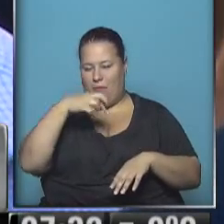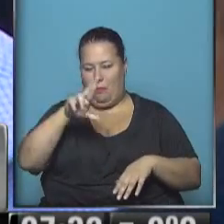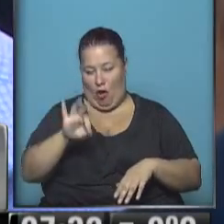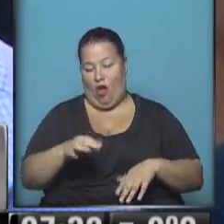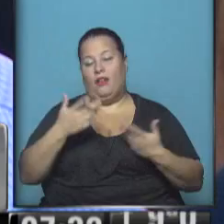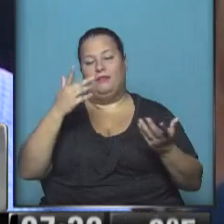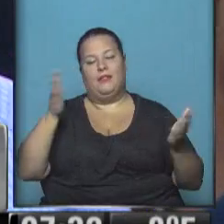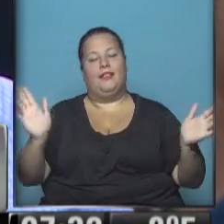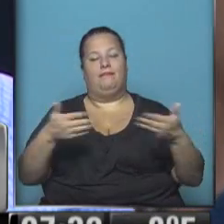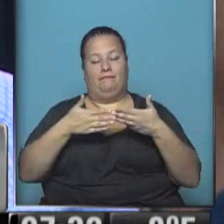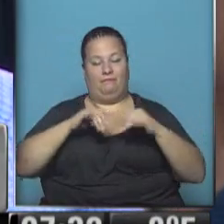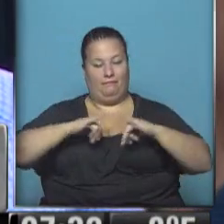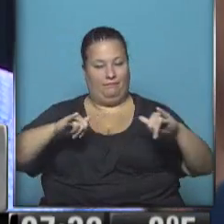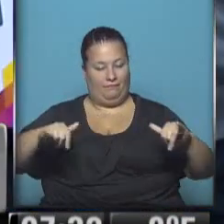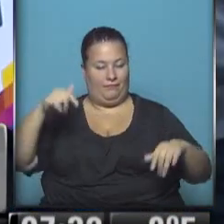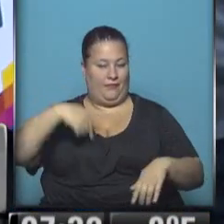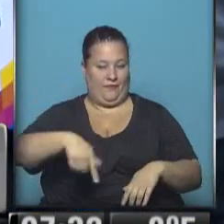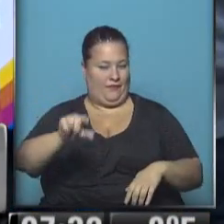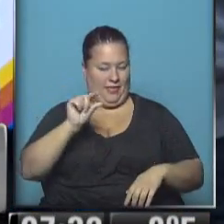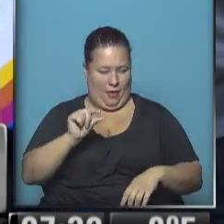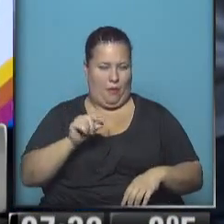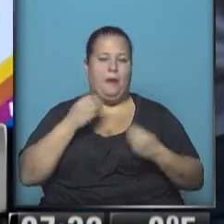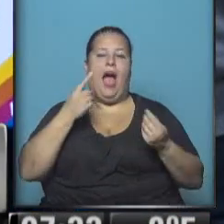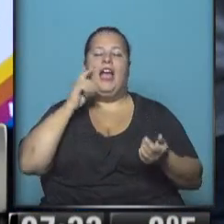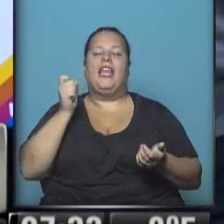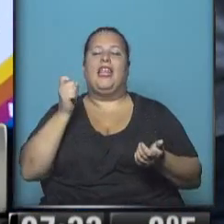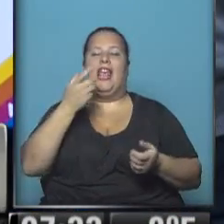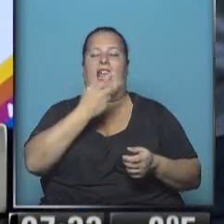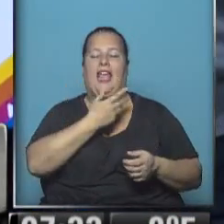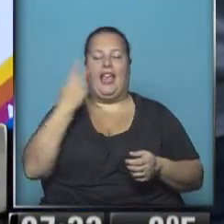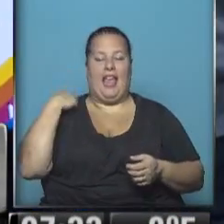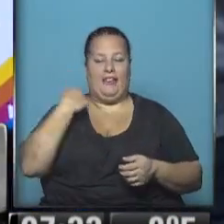Recordemos, cierre de campaña en estos días para ver quién será el jefe de gobierno en la ciudad.